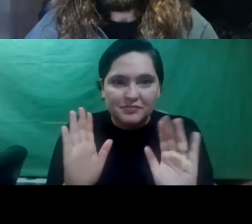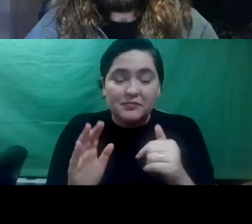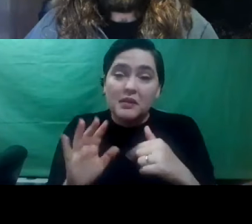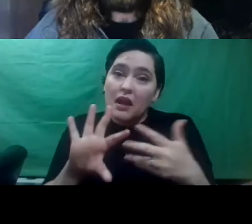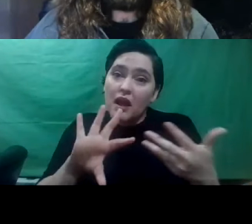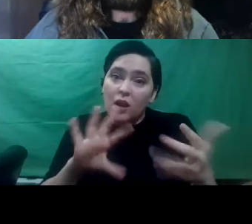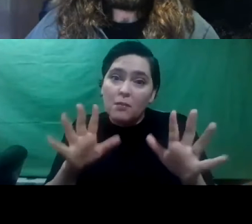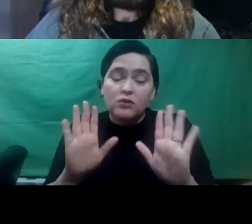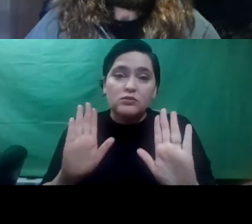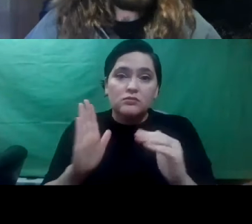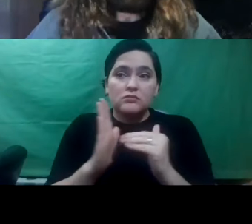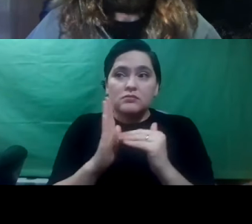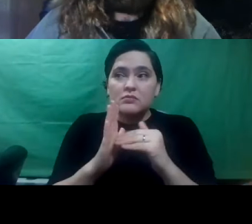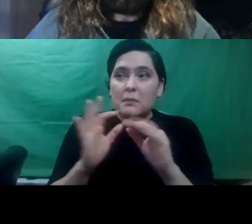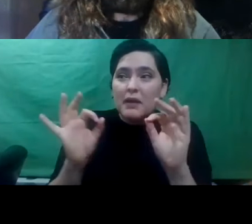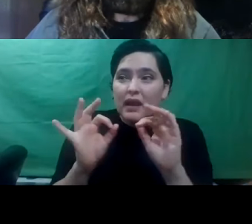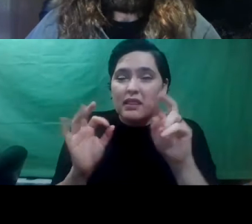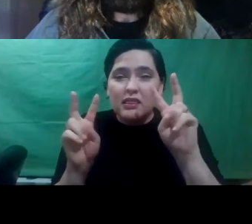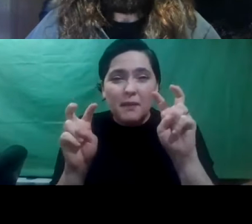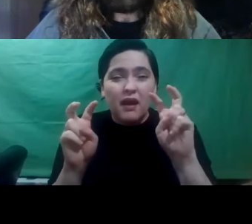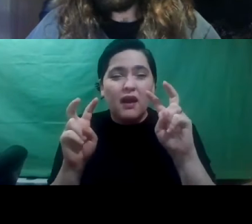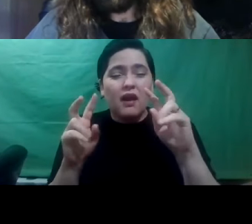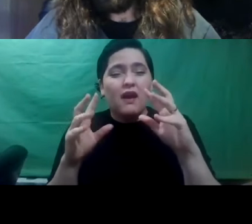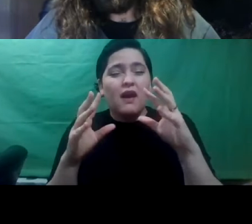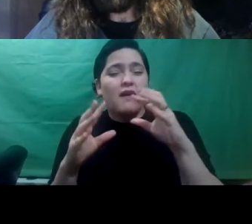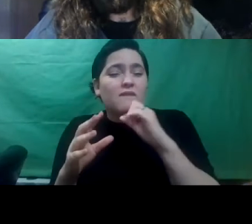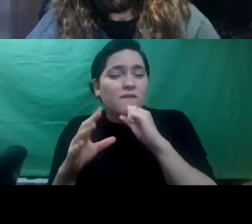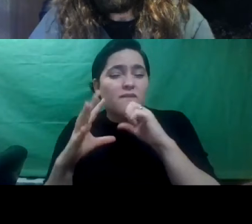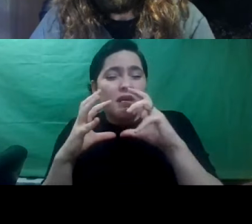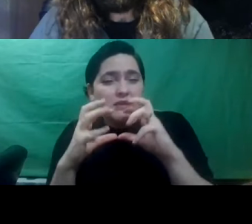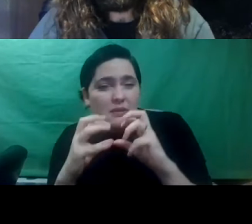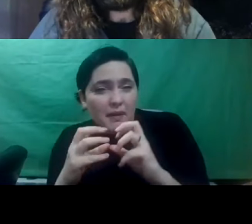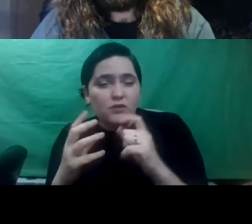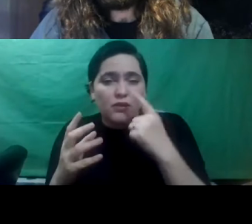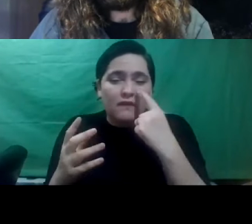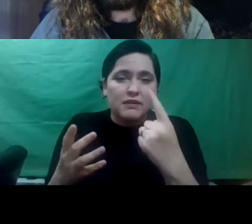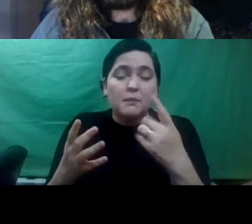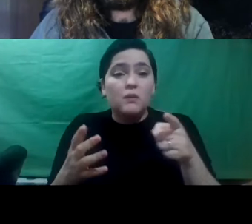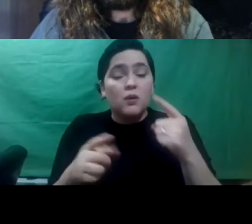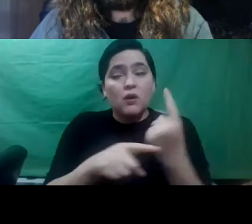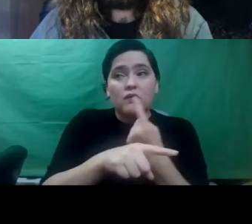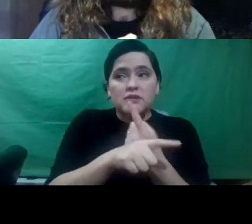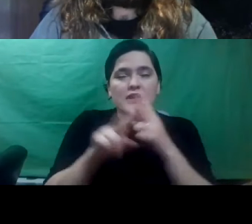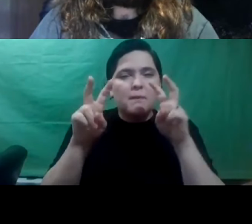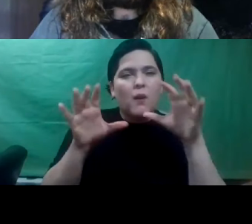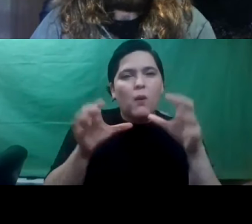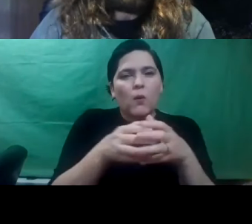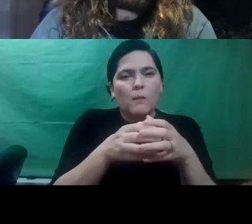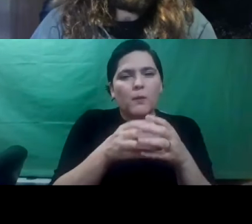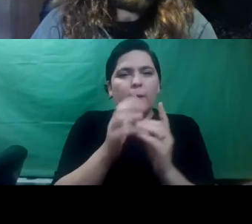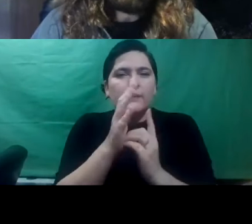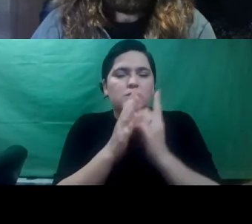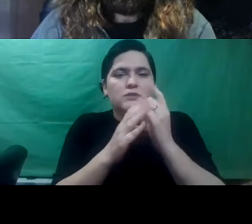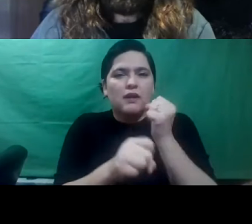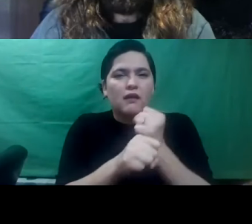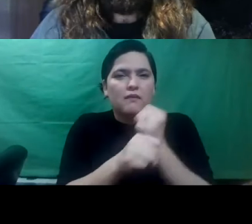no hable de envejecimiento, pero si queda tiempo voy a hablar. Entonces primero voy a hablar un poquito del equipo con el que he estado desarrollando este trabajo, luego el framework